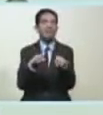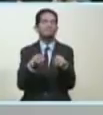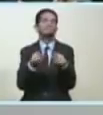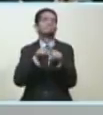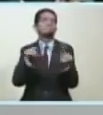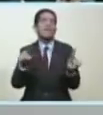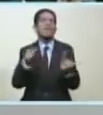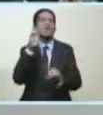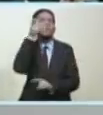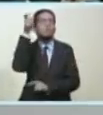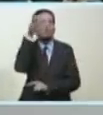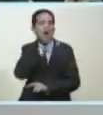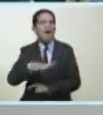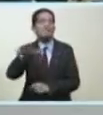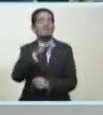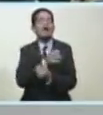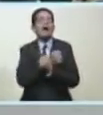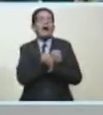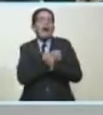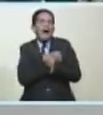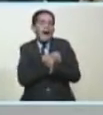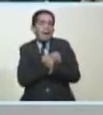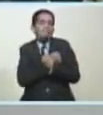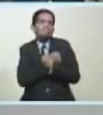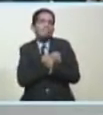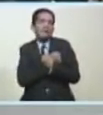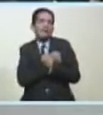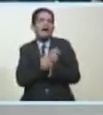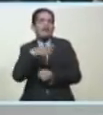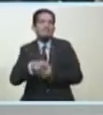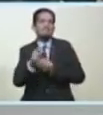la pasión que tiene Venezuela por su revolución.